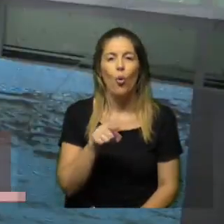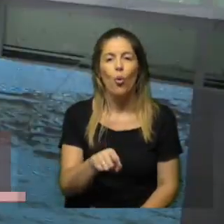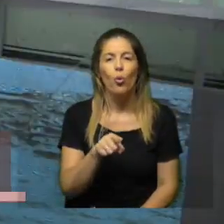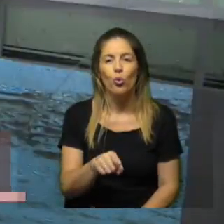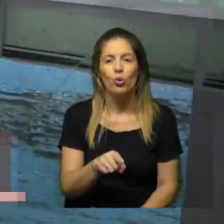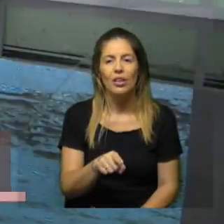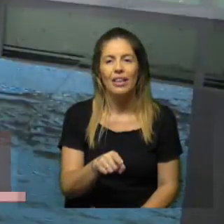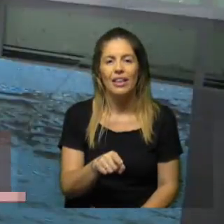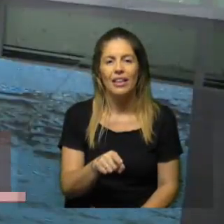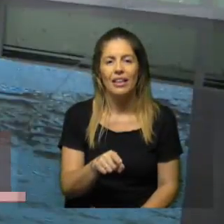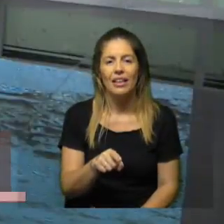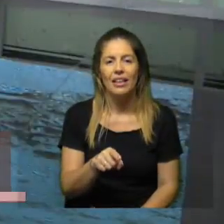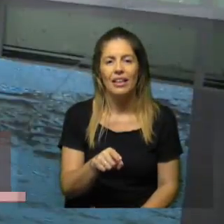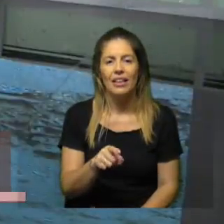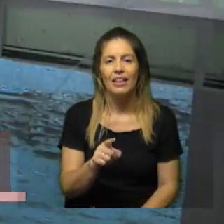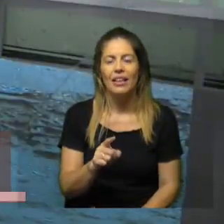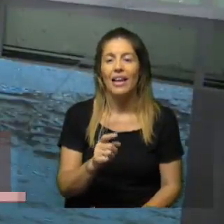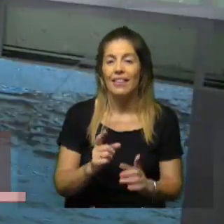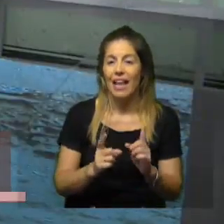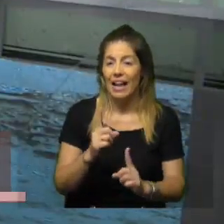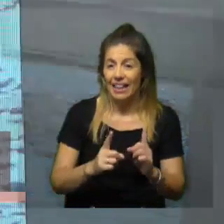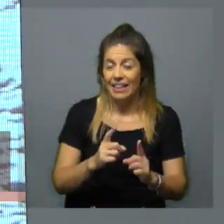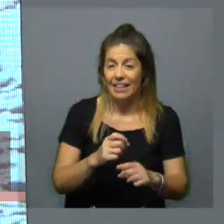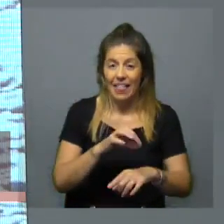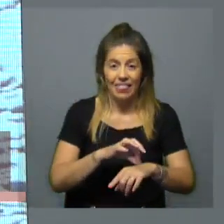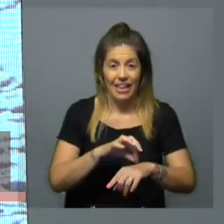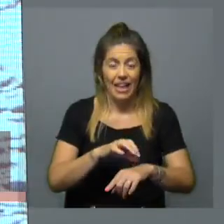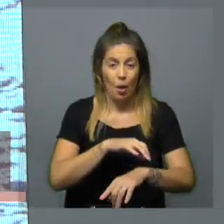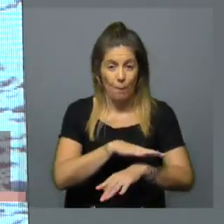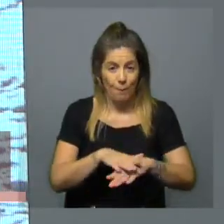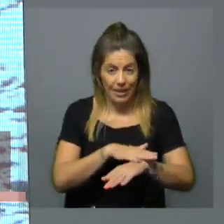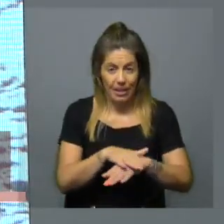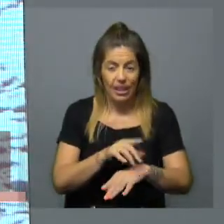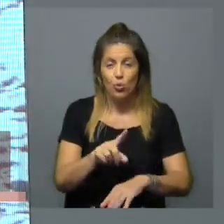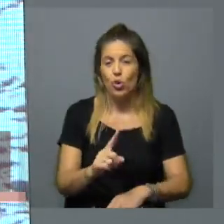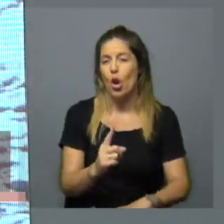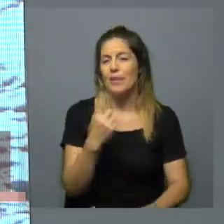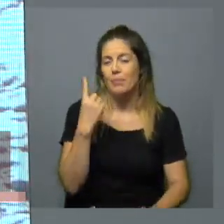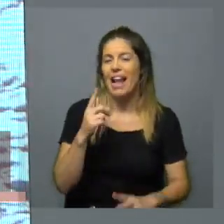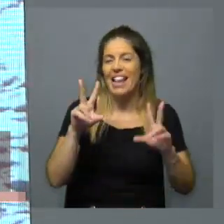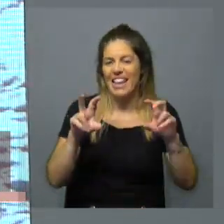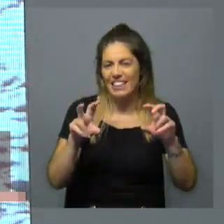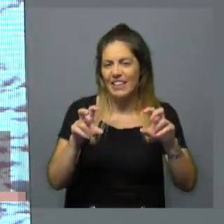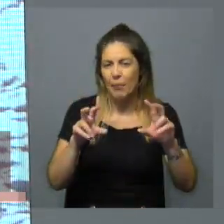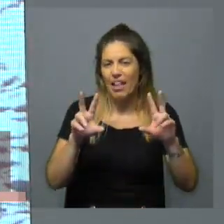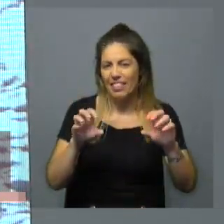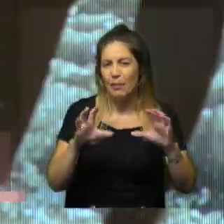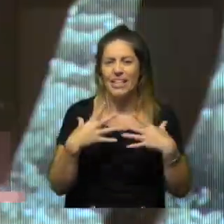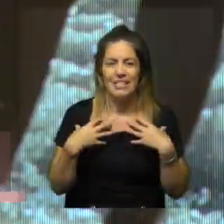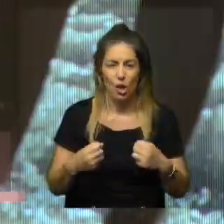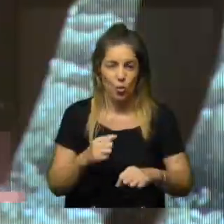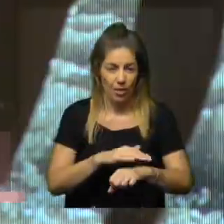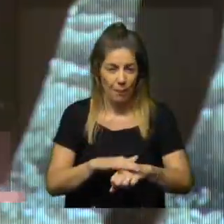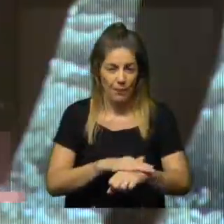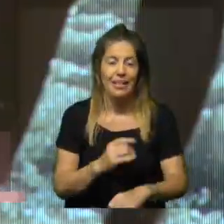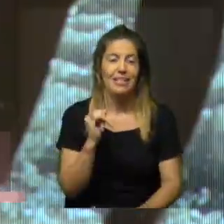en la cátedra de dermatología. ¿Este es uno de los temas principales que ocupa a la cátedra en cuestión de salud de piel en Uruguay? Sí,